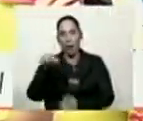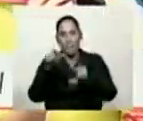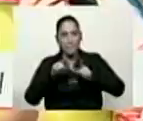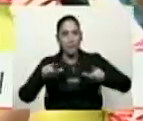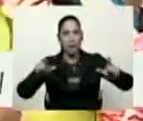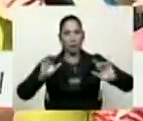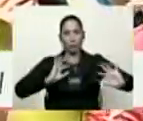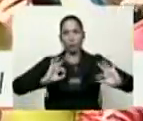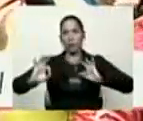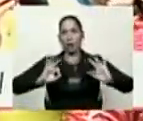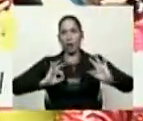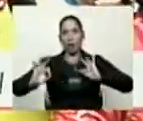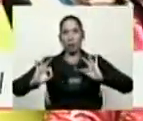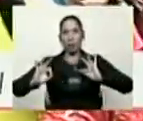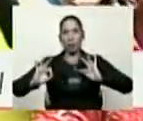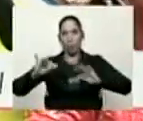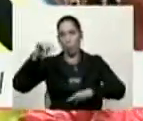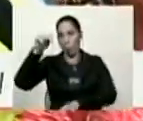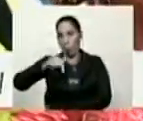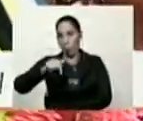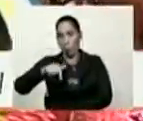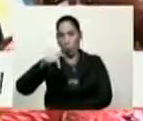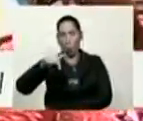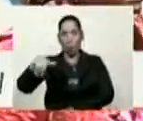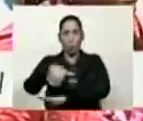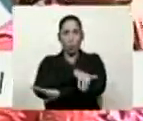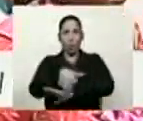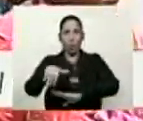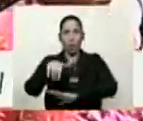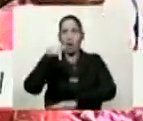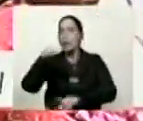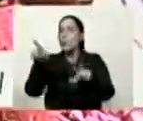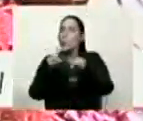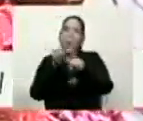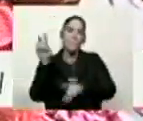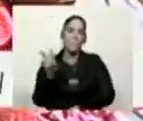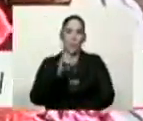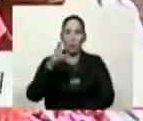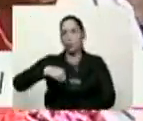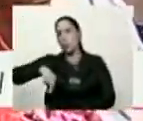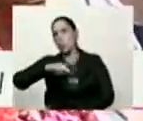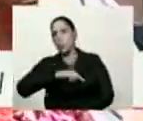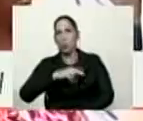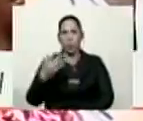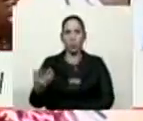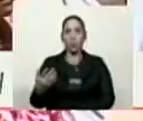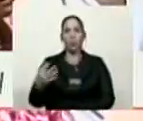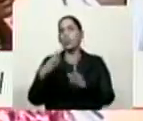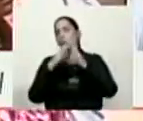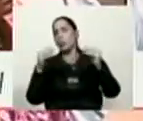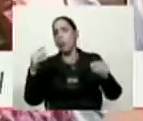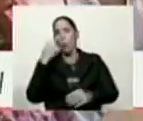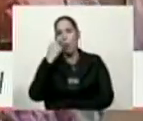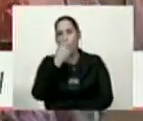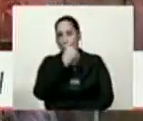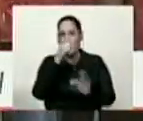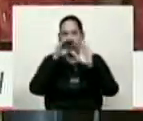teatro de hoy aquí en la calle. Así está Venezuela. Todos los focos del mundo están